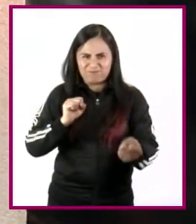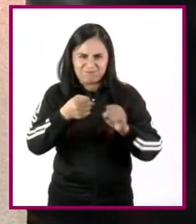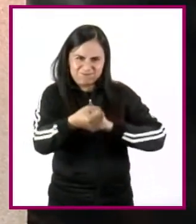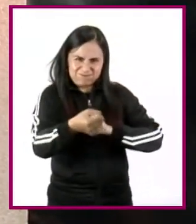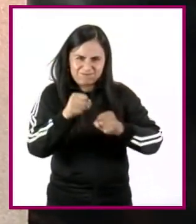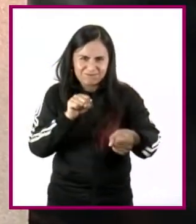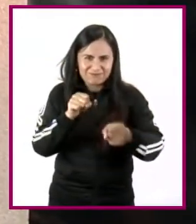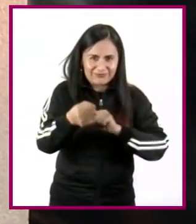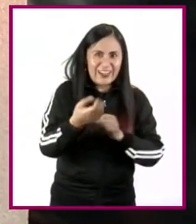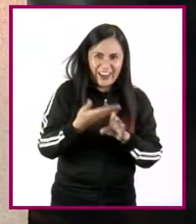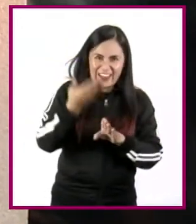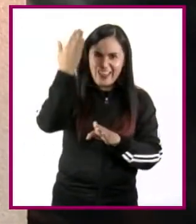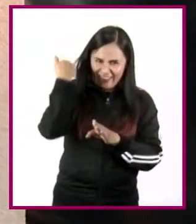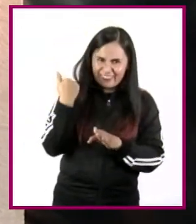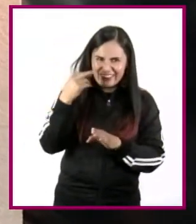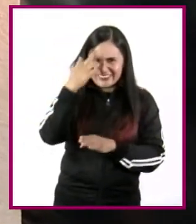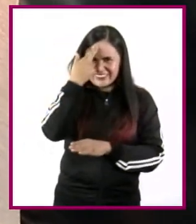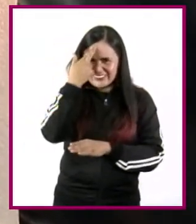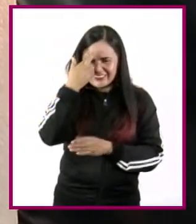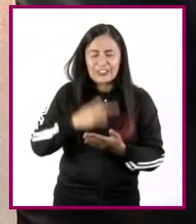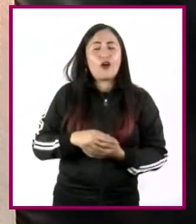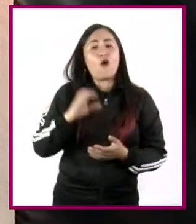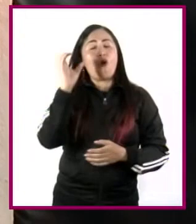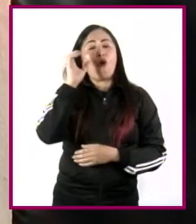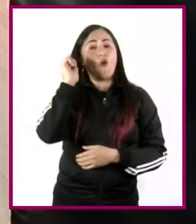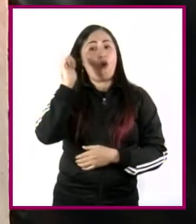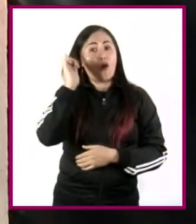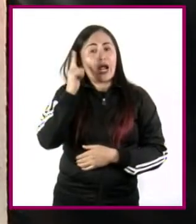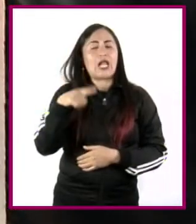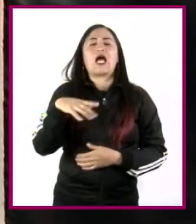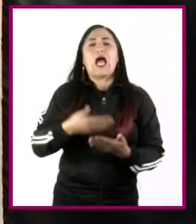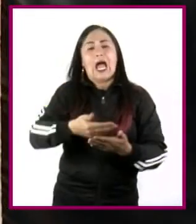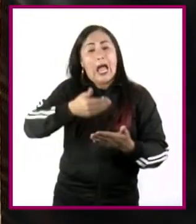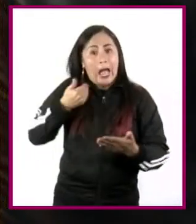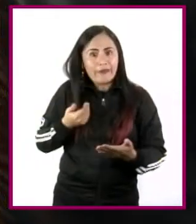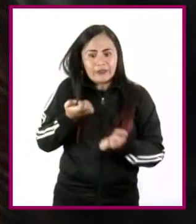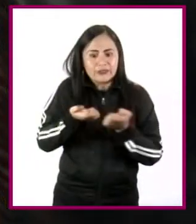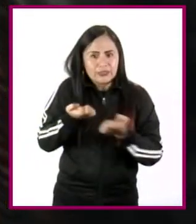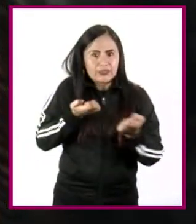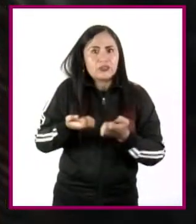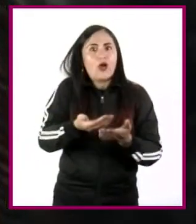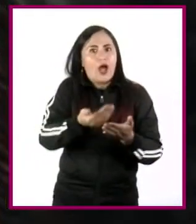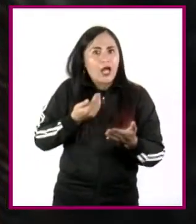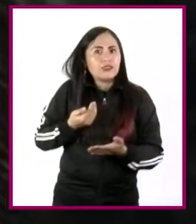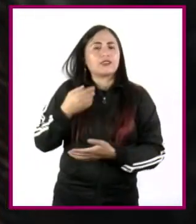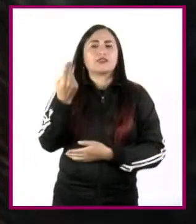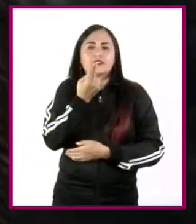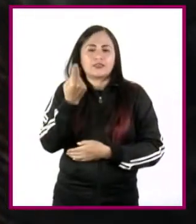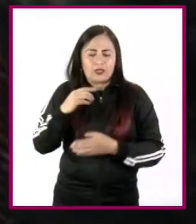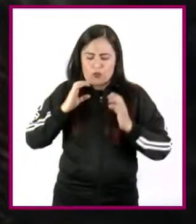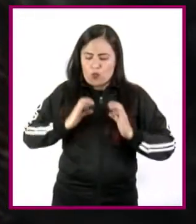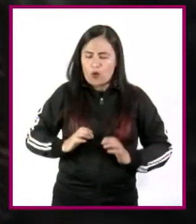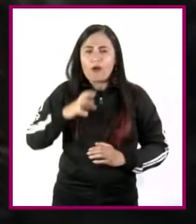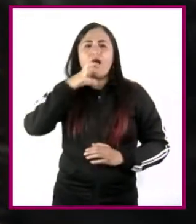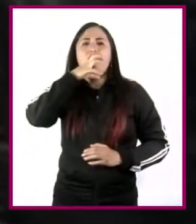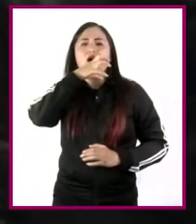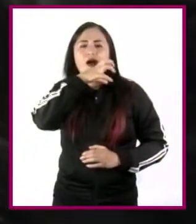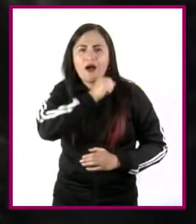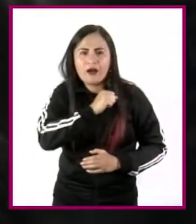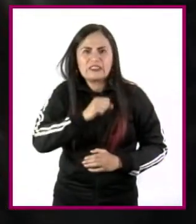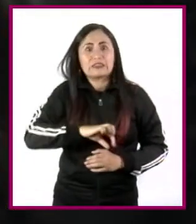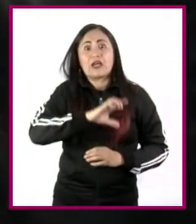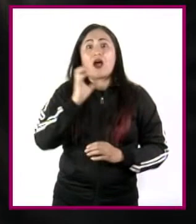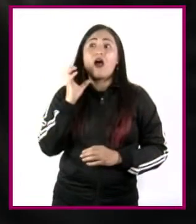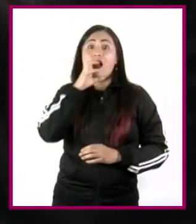a retomar lo que hicimos. Espero que ya hayas calentado. Recuerda tener un calentamiento previo para evitar lesiones y estar en nuestro punto correcto a